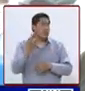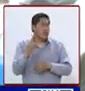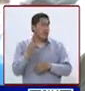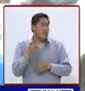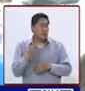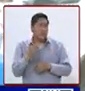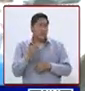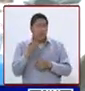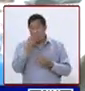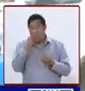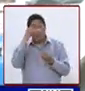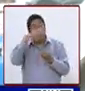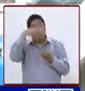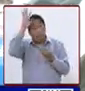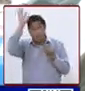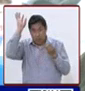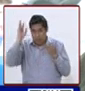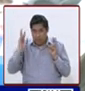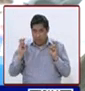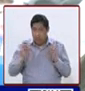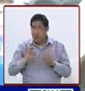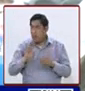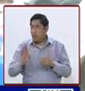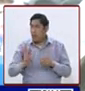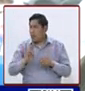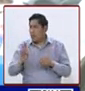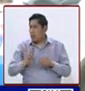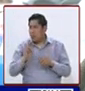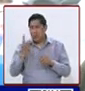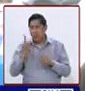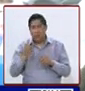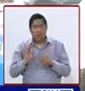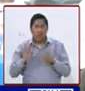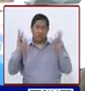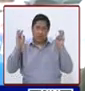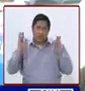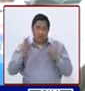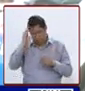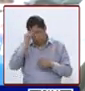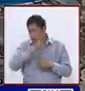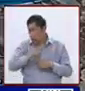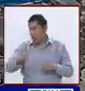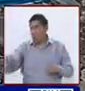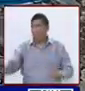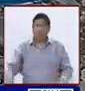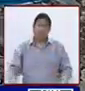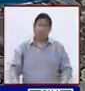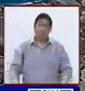son supersticiones que ellos, esos términos que manejan, es solamente supersticiones para ellos.